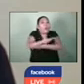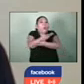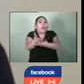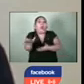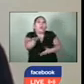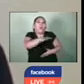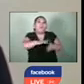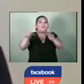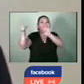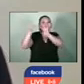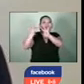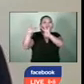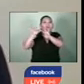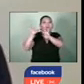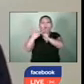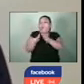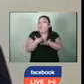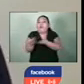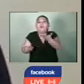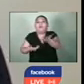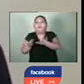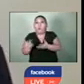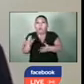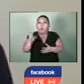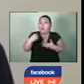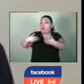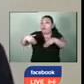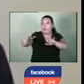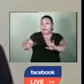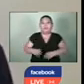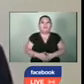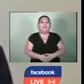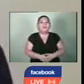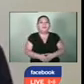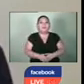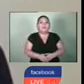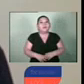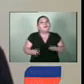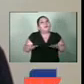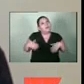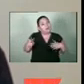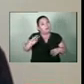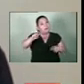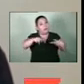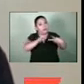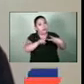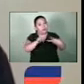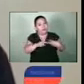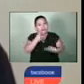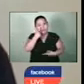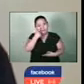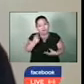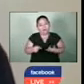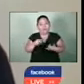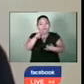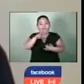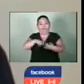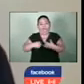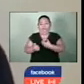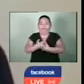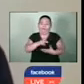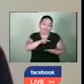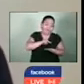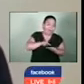conectados a Wi-Fi no seguras o a Wi-Fi públicas. En segundo lugar, se recomienda revisar bien el contenido del